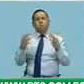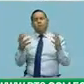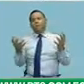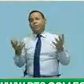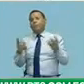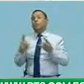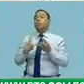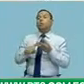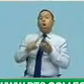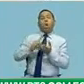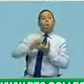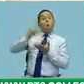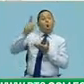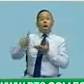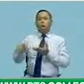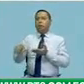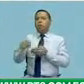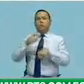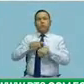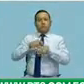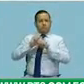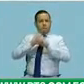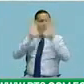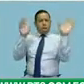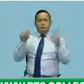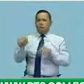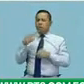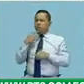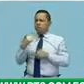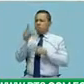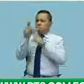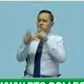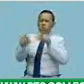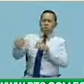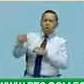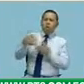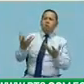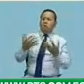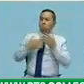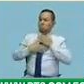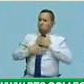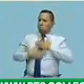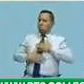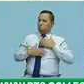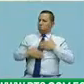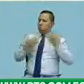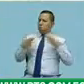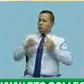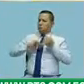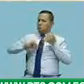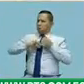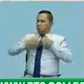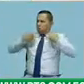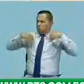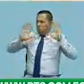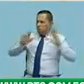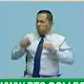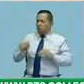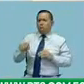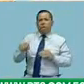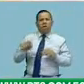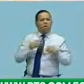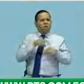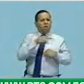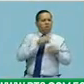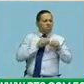Loja, 7:01 de la mañana. Y la indisciplina se apodera de quienes al parecer ya se sienten confiados por el virus. Pero si estas